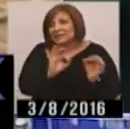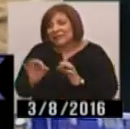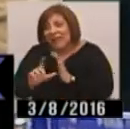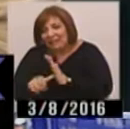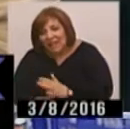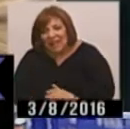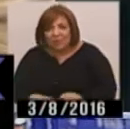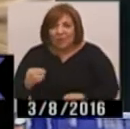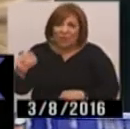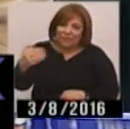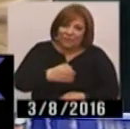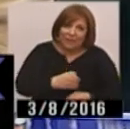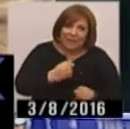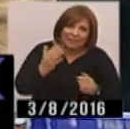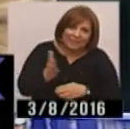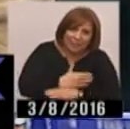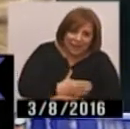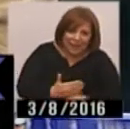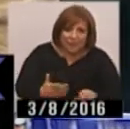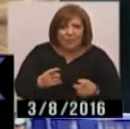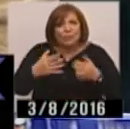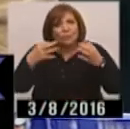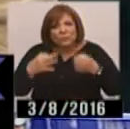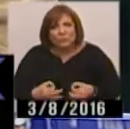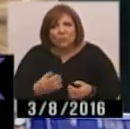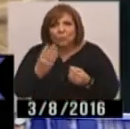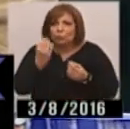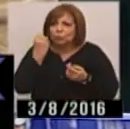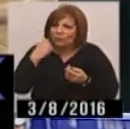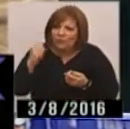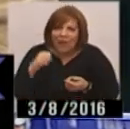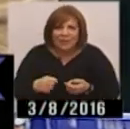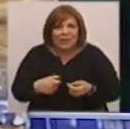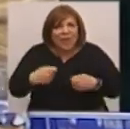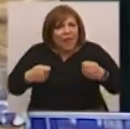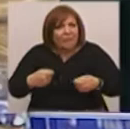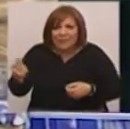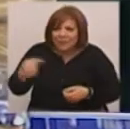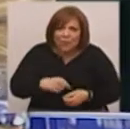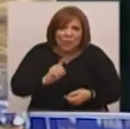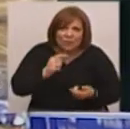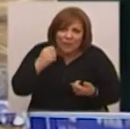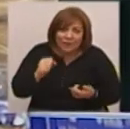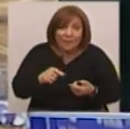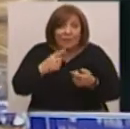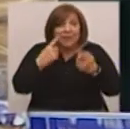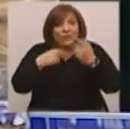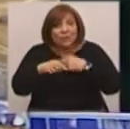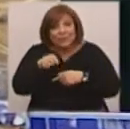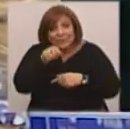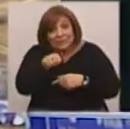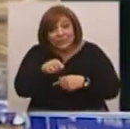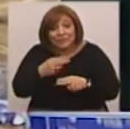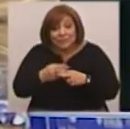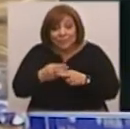temprano. Tenemos un problema muy serio con el ausentismo en los comercios pequeños. Eso trajo esto que se